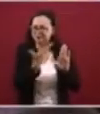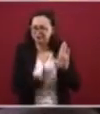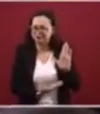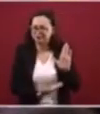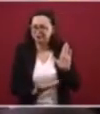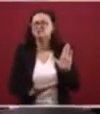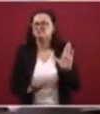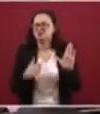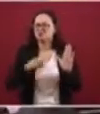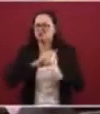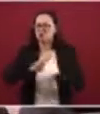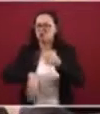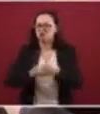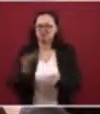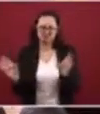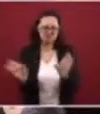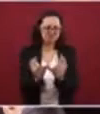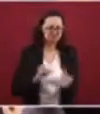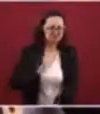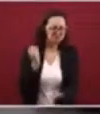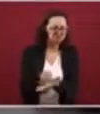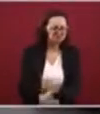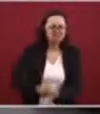Y hoy voy a certificarle.